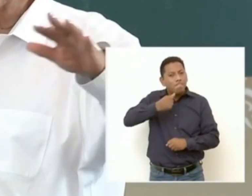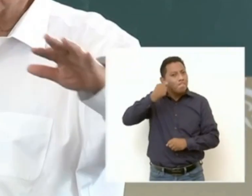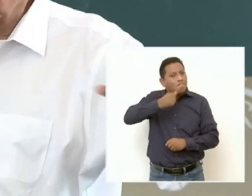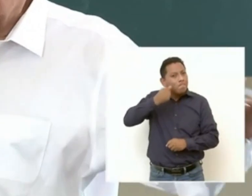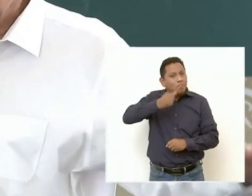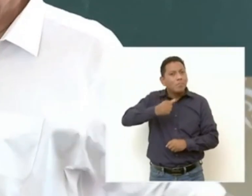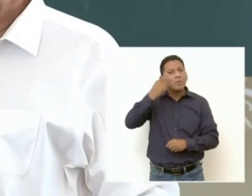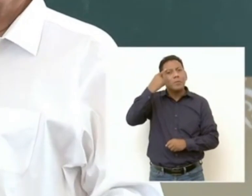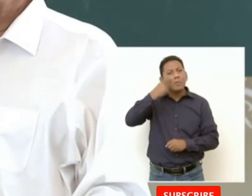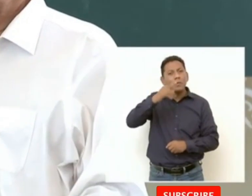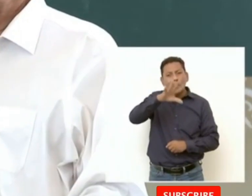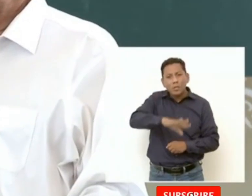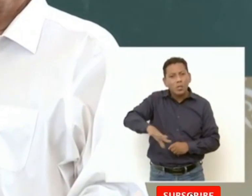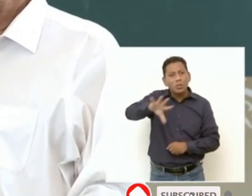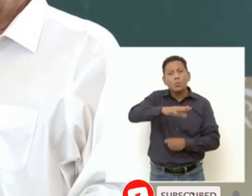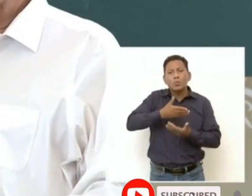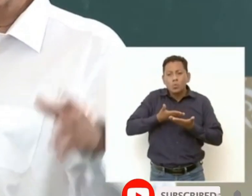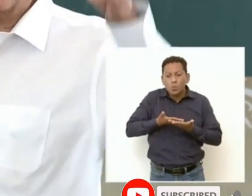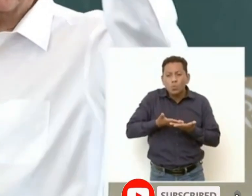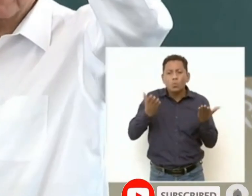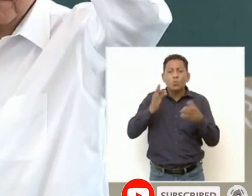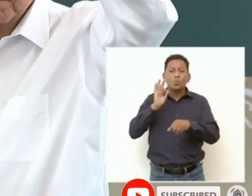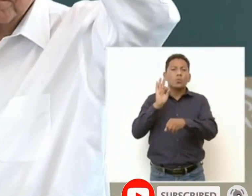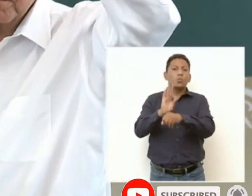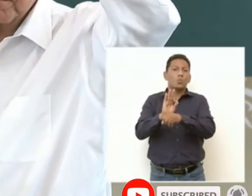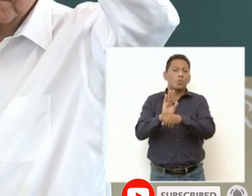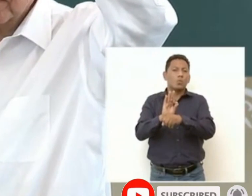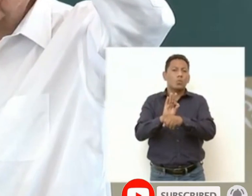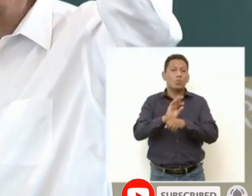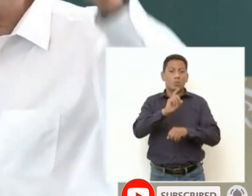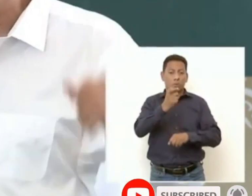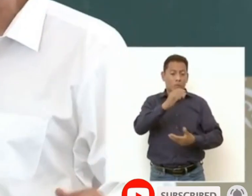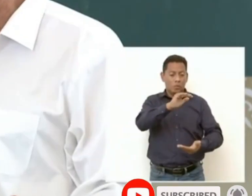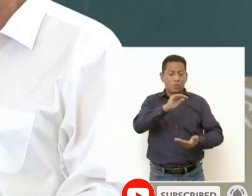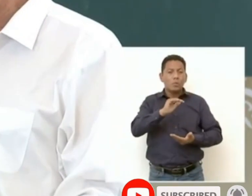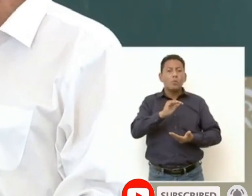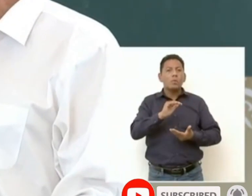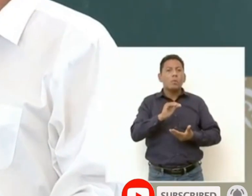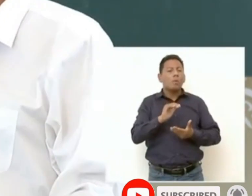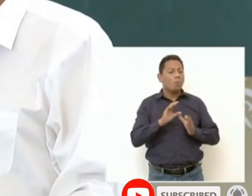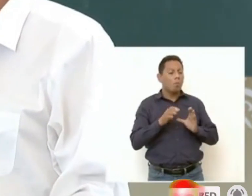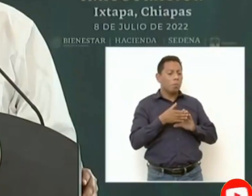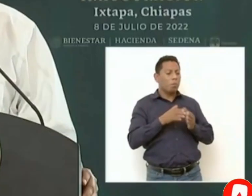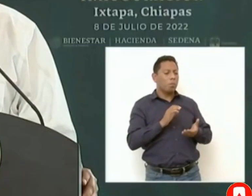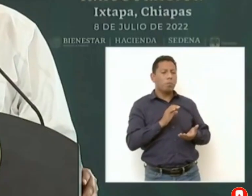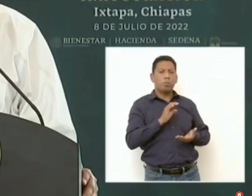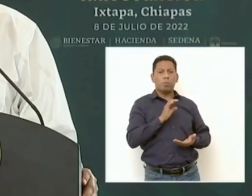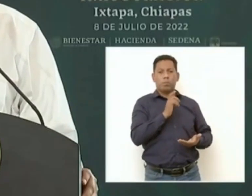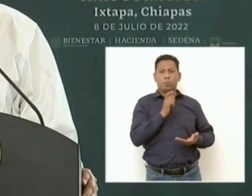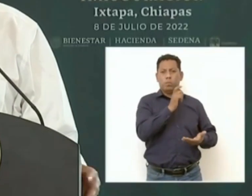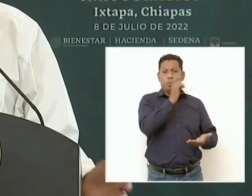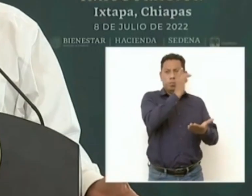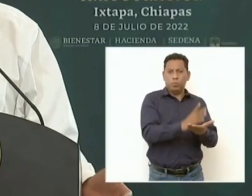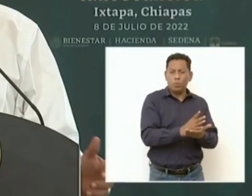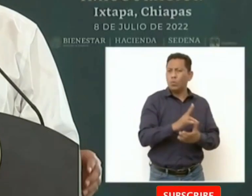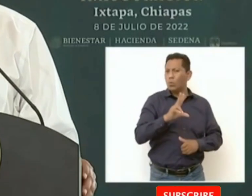que llegue a todos, que no se quede en unas cuantas manos, en una élite.